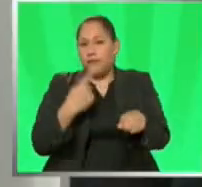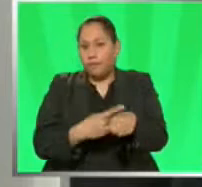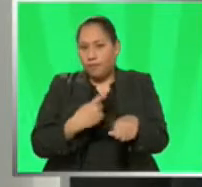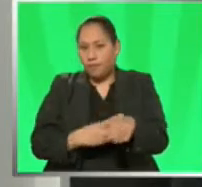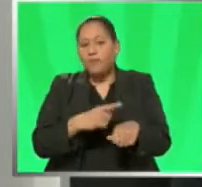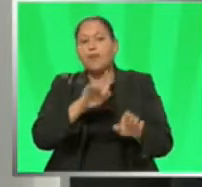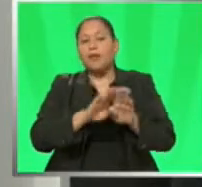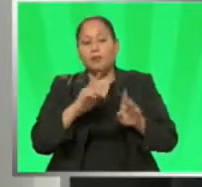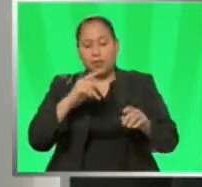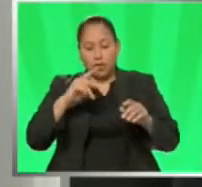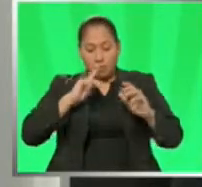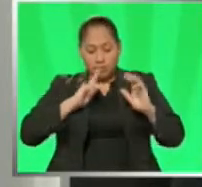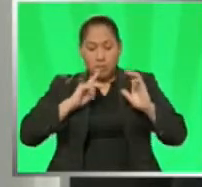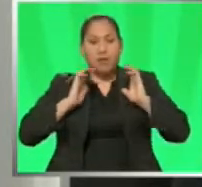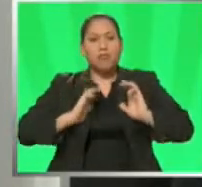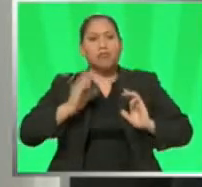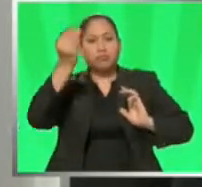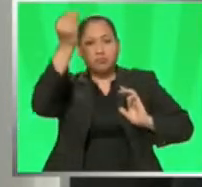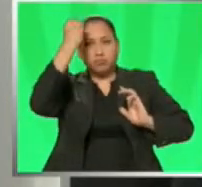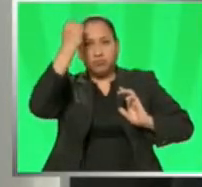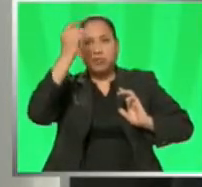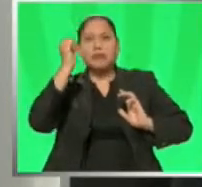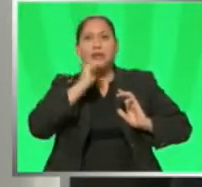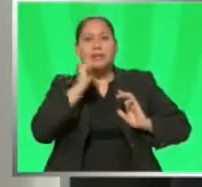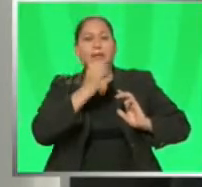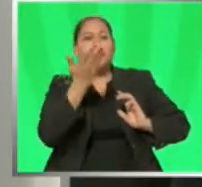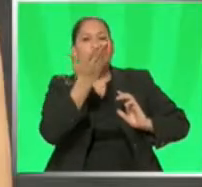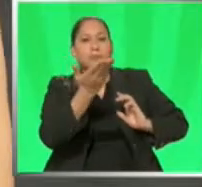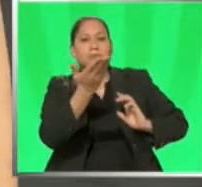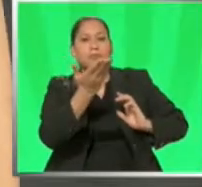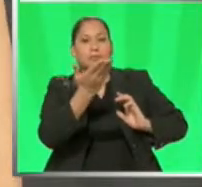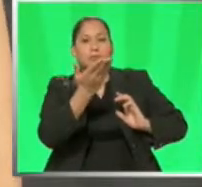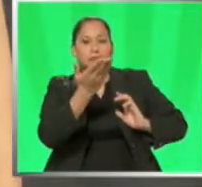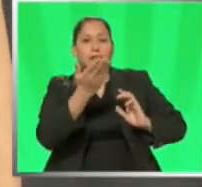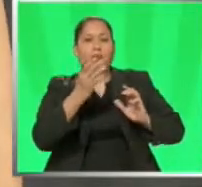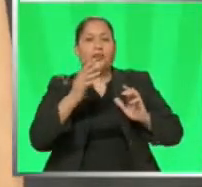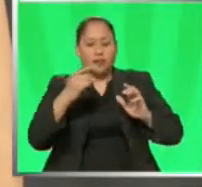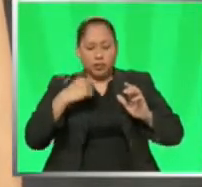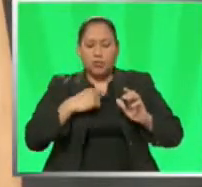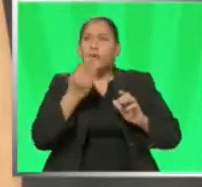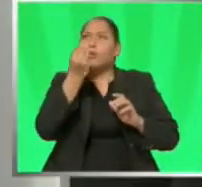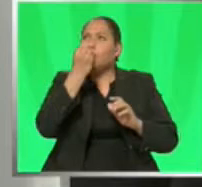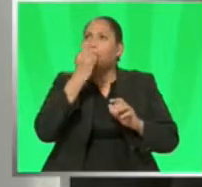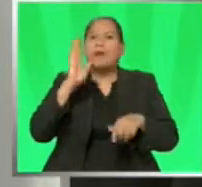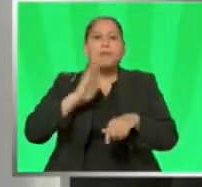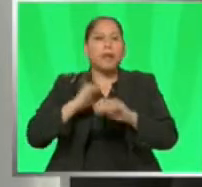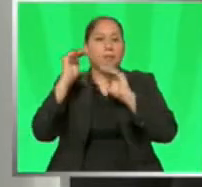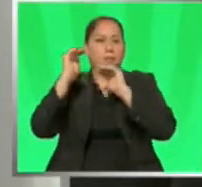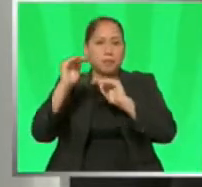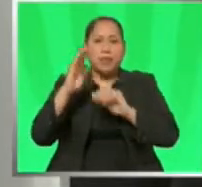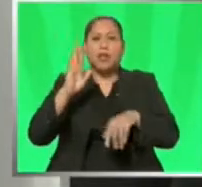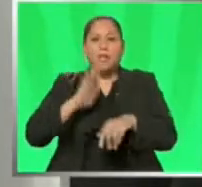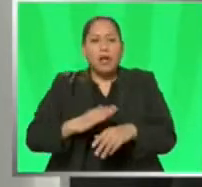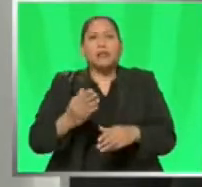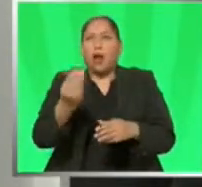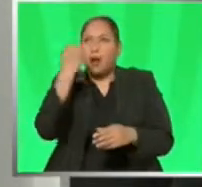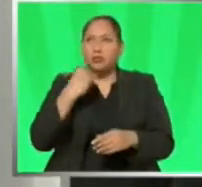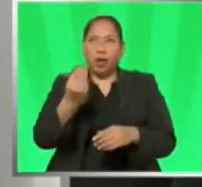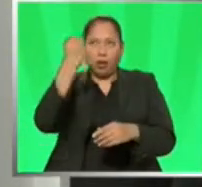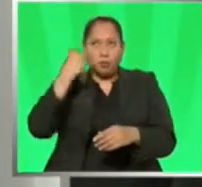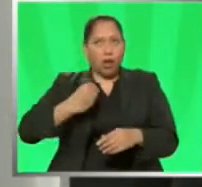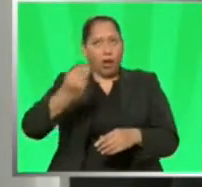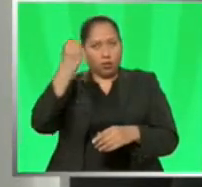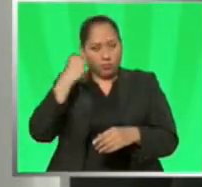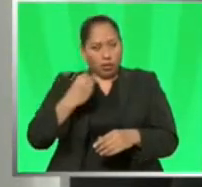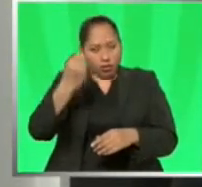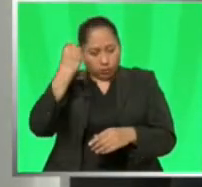es muy sabio, nuestro organismo siempre te pide lo que necesita comer. No le des más de lo que requiere, porque eso lo que estás